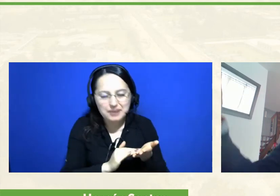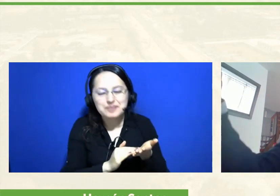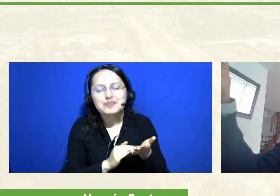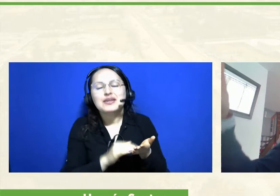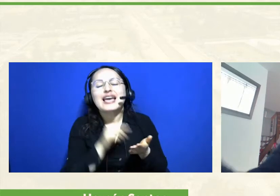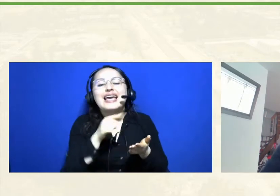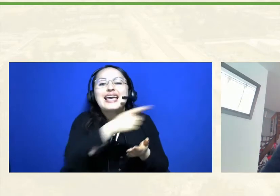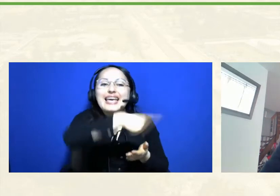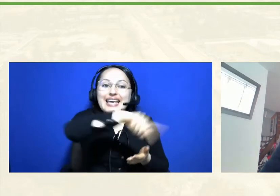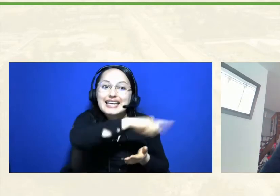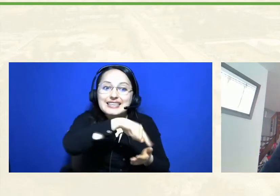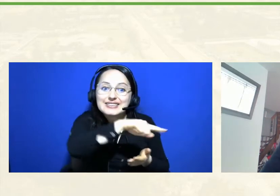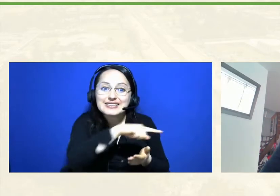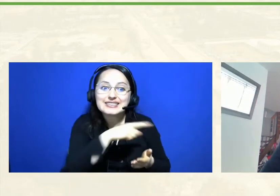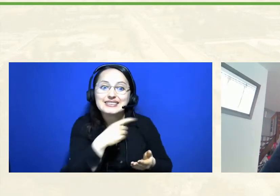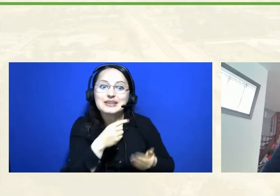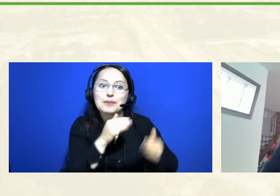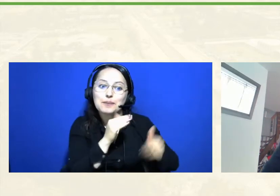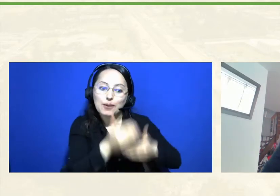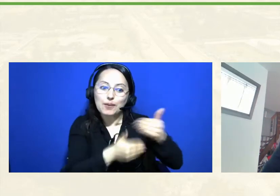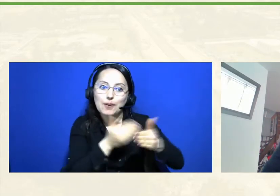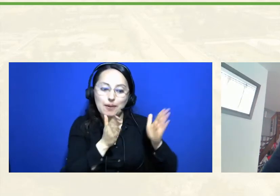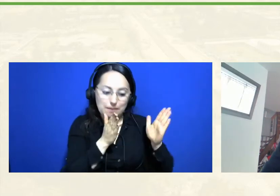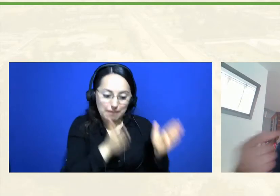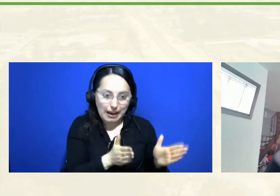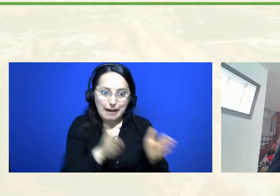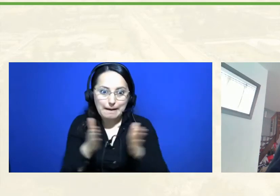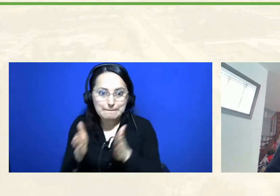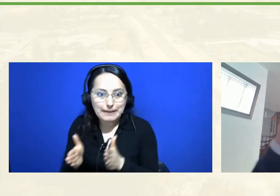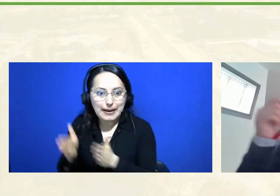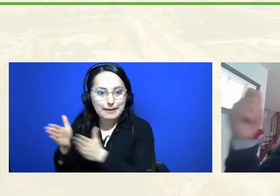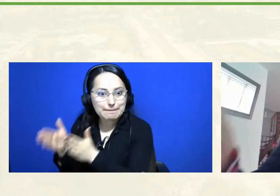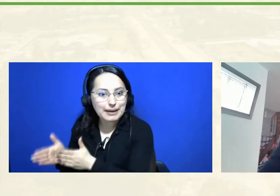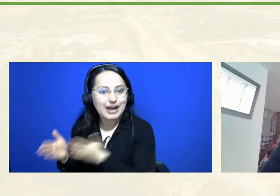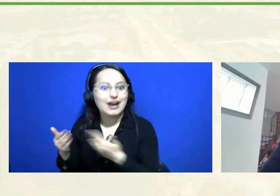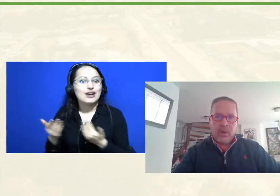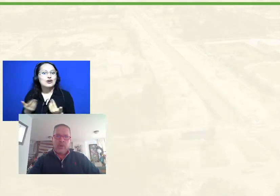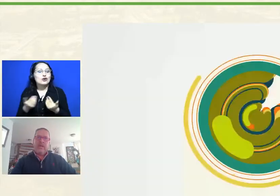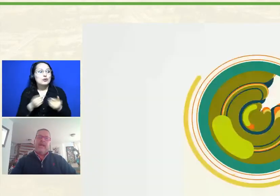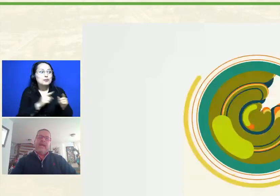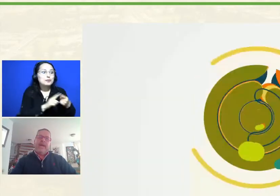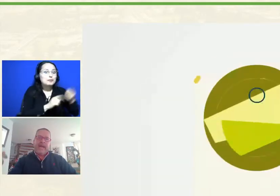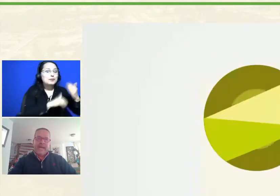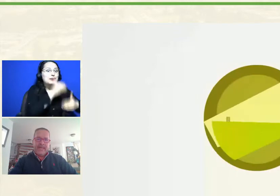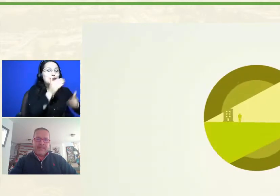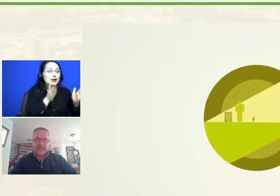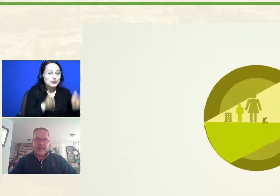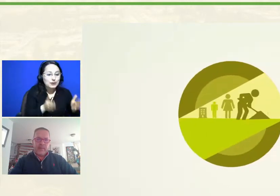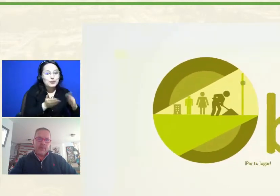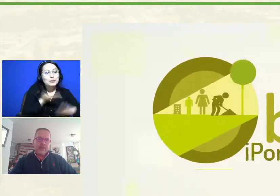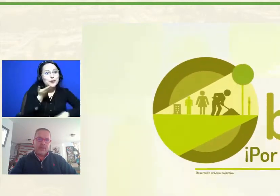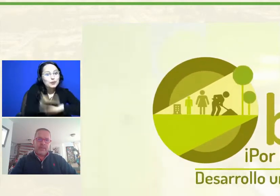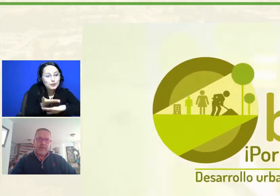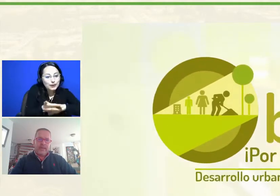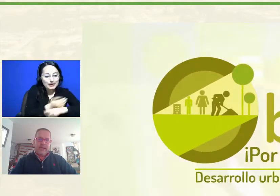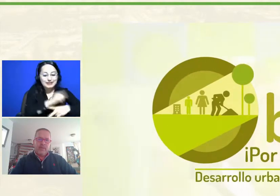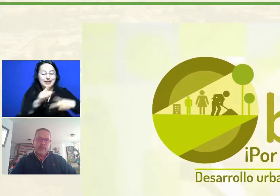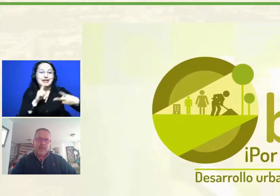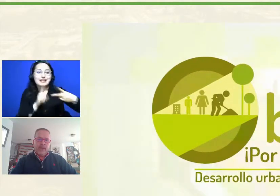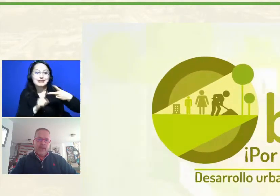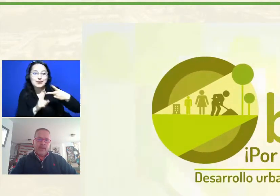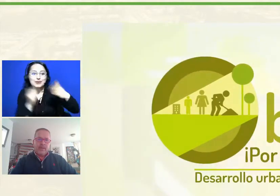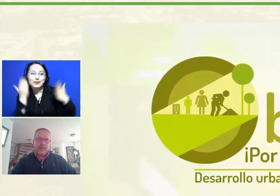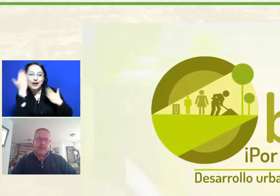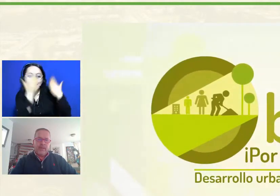ellos van a encontrar también las etapas muy bien descritas ahí desde la postulación, el análisis que hacemos nosotros desde la